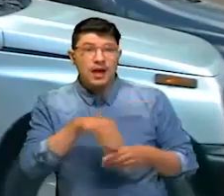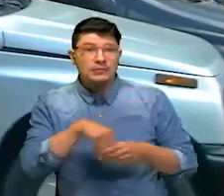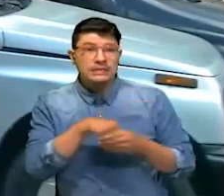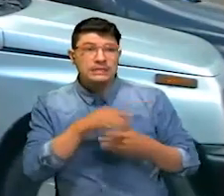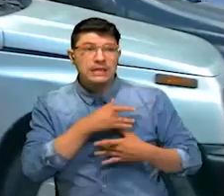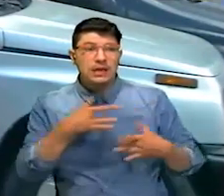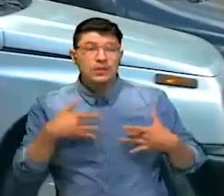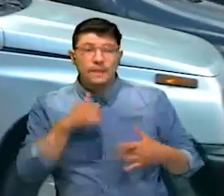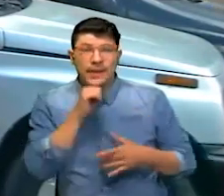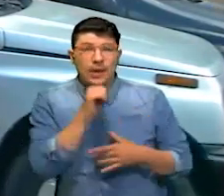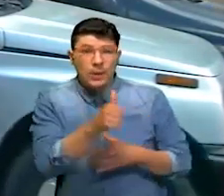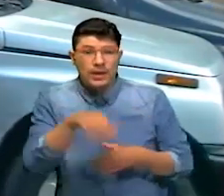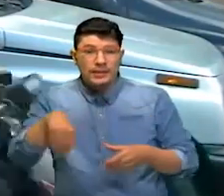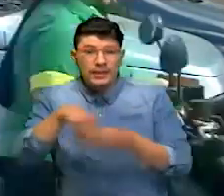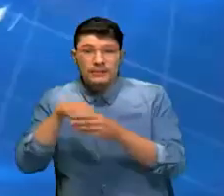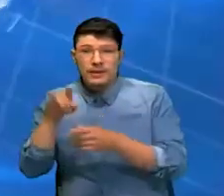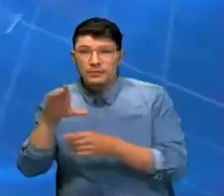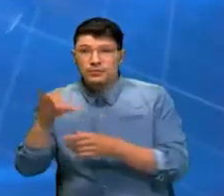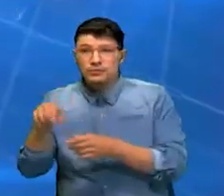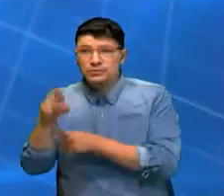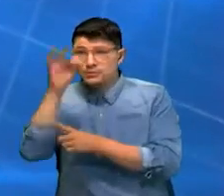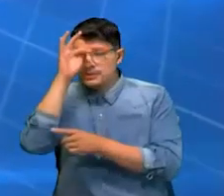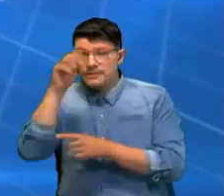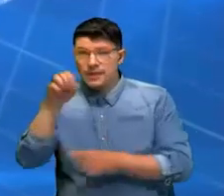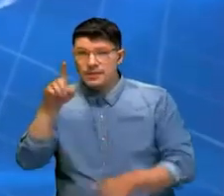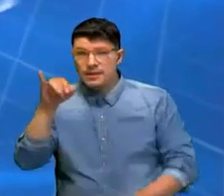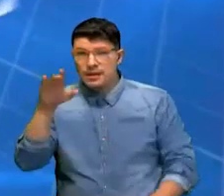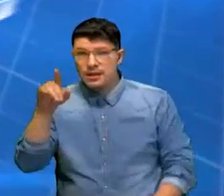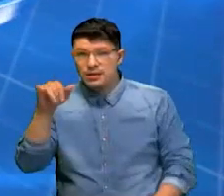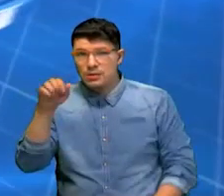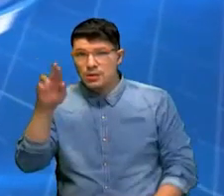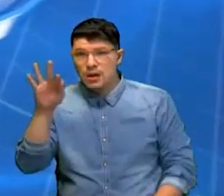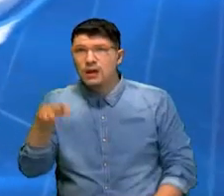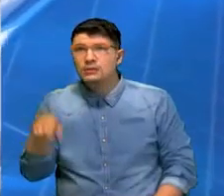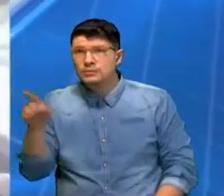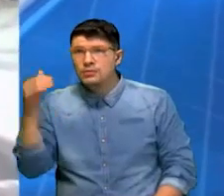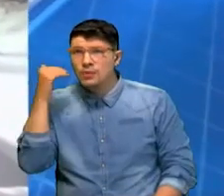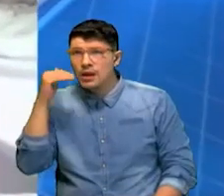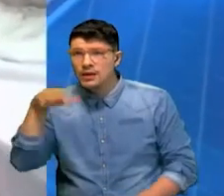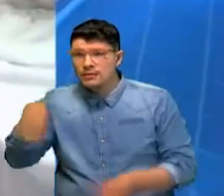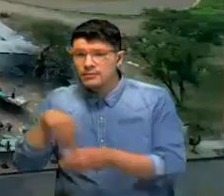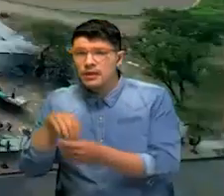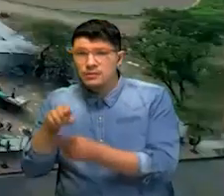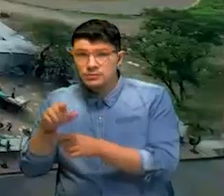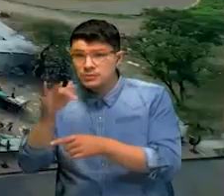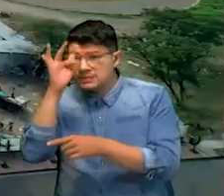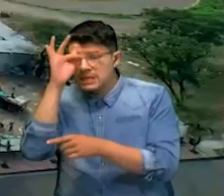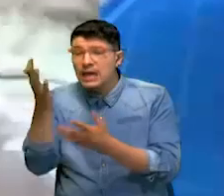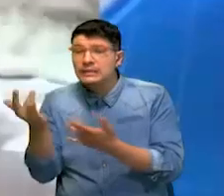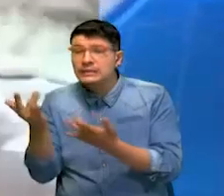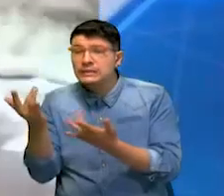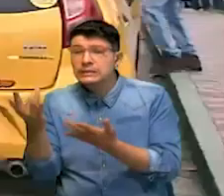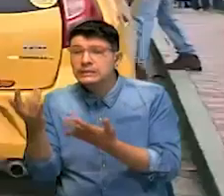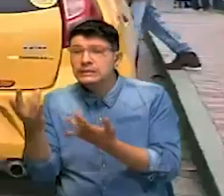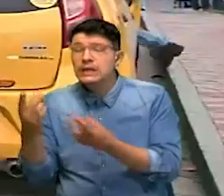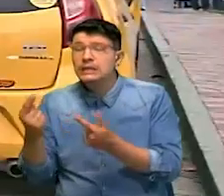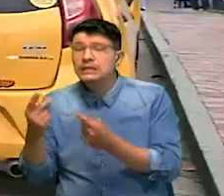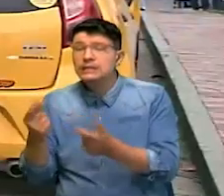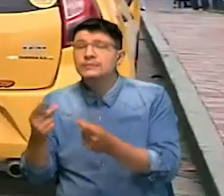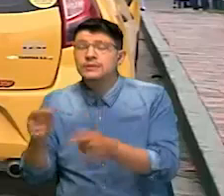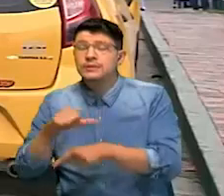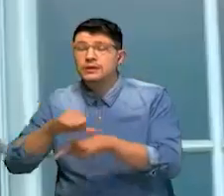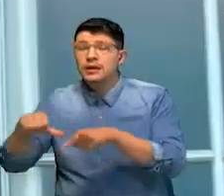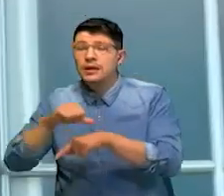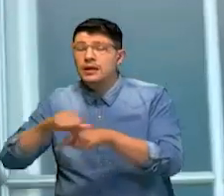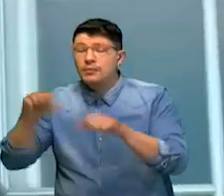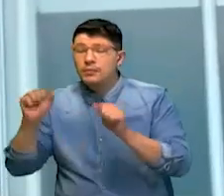UCI de la Clínica Medical Duarte. Rosa María Rosso se encuentra recluida en la UCI de la Medical Duarte a la espera de una cirugía de corazón abierto